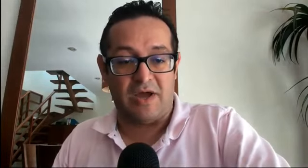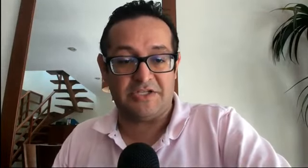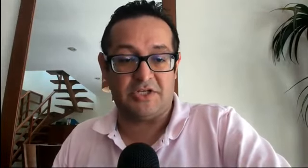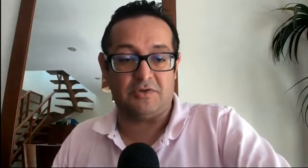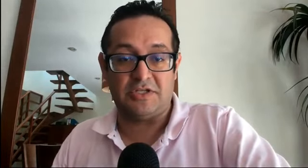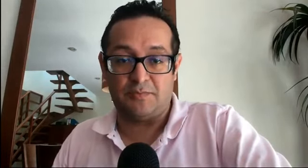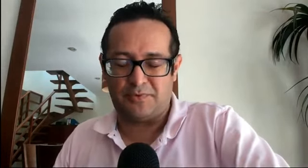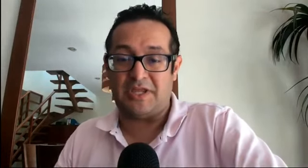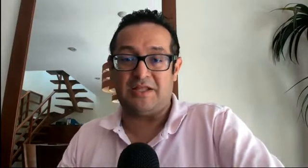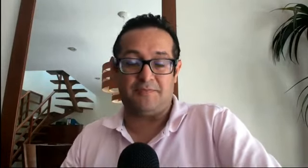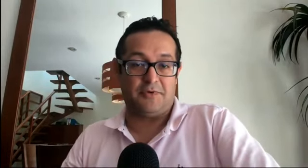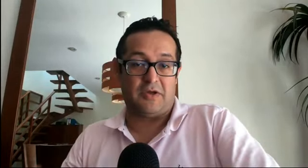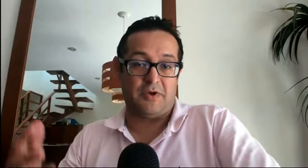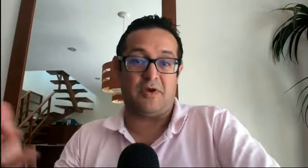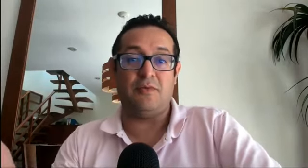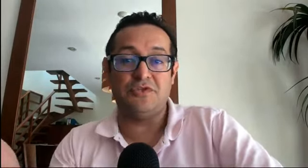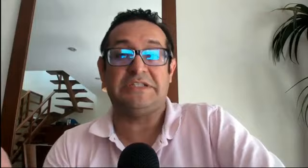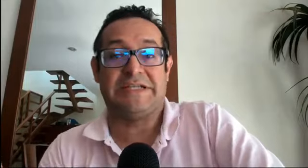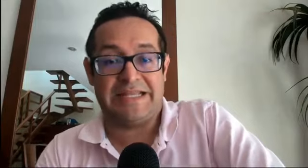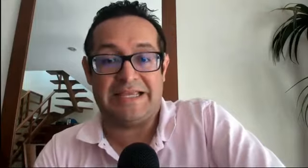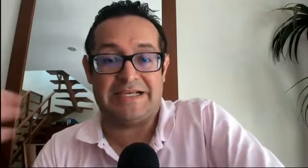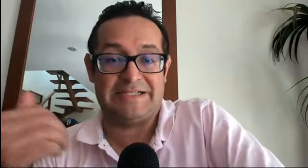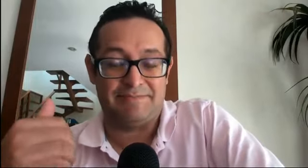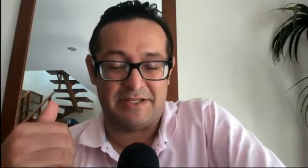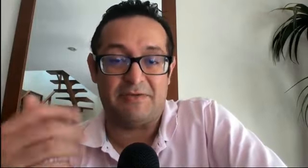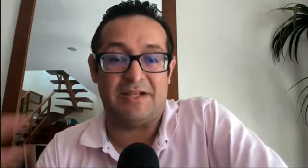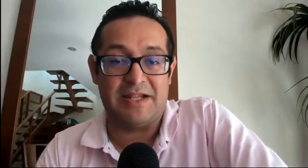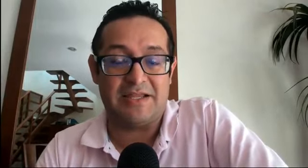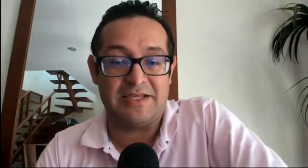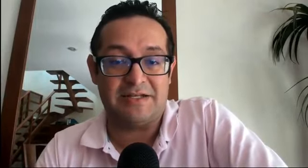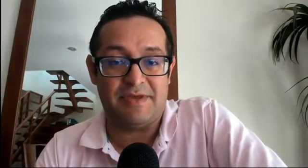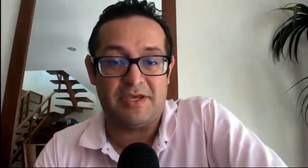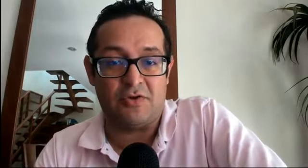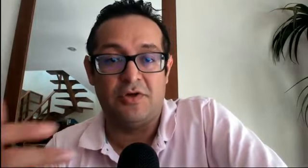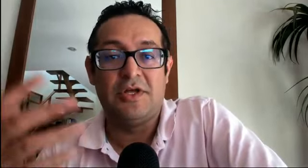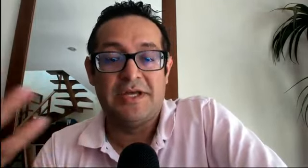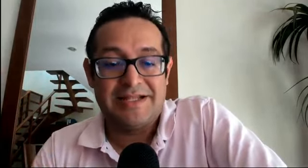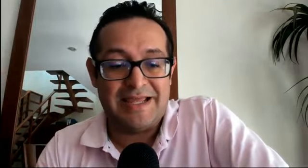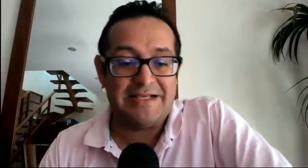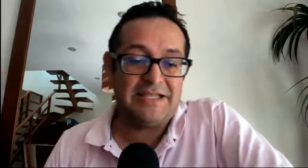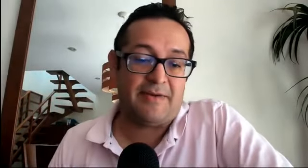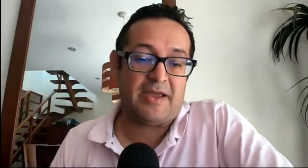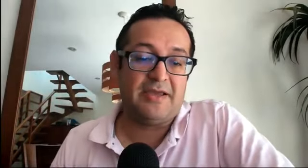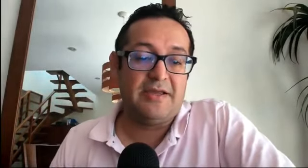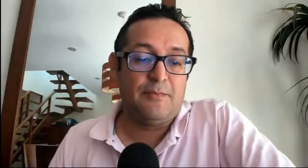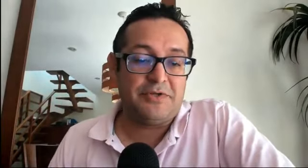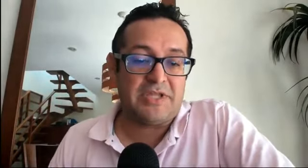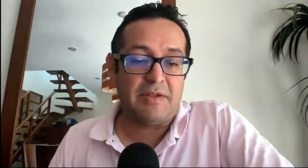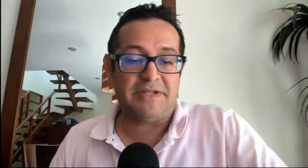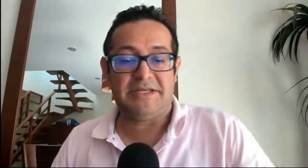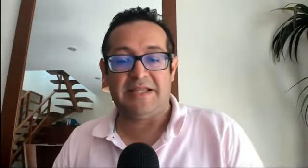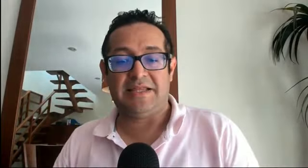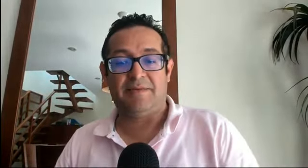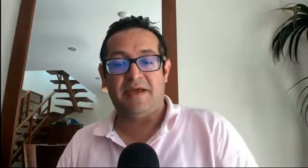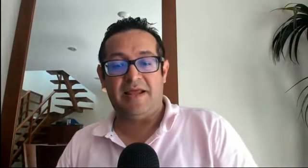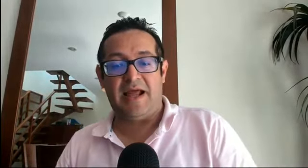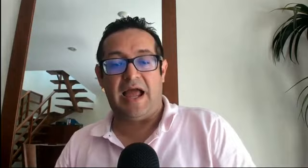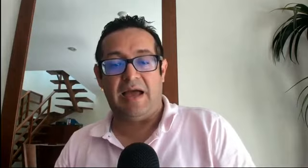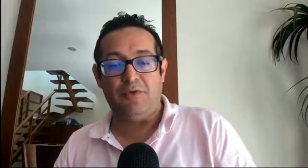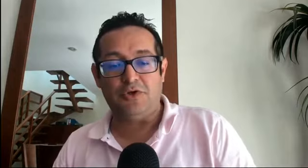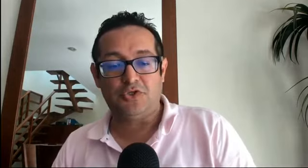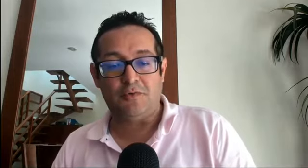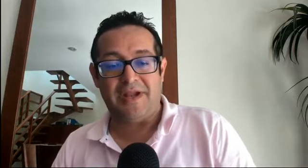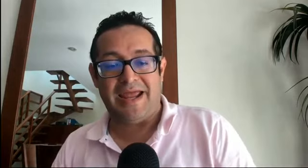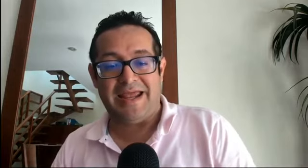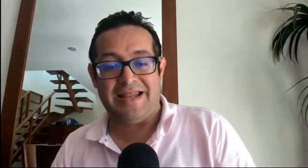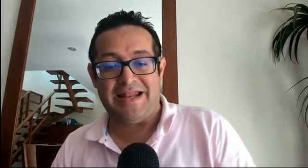viajar a Washington. Es importante porque, bueno, hay muchas críticas, en particular de la derecha en México, de este viaje. Por eso también el presidente en la mañanera